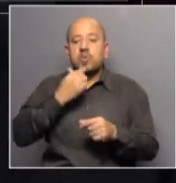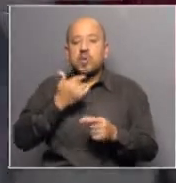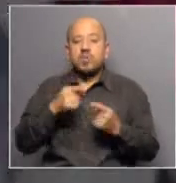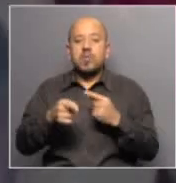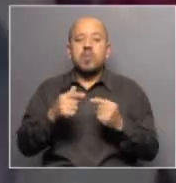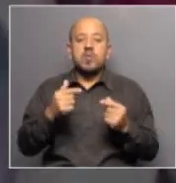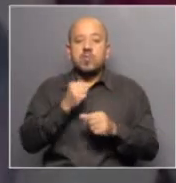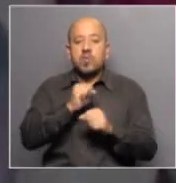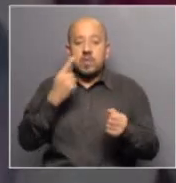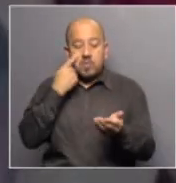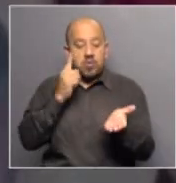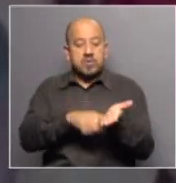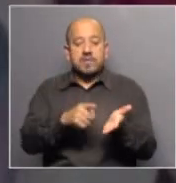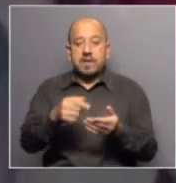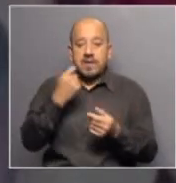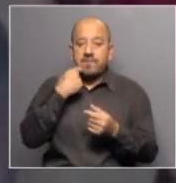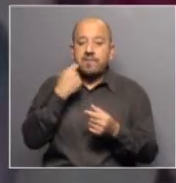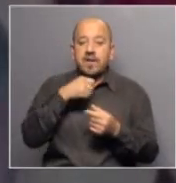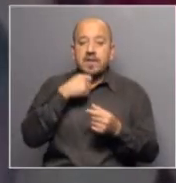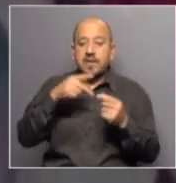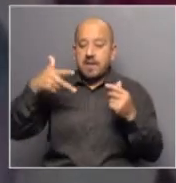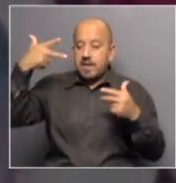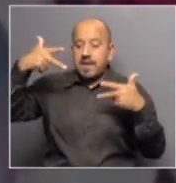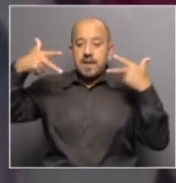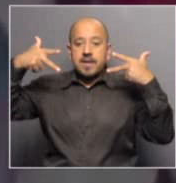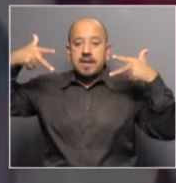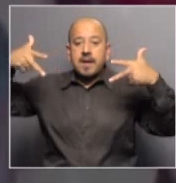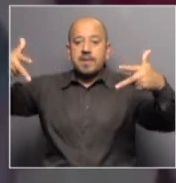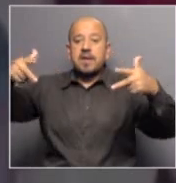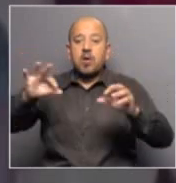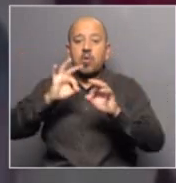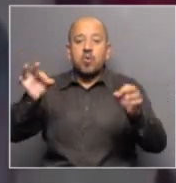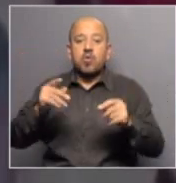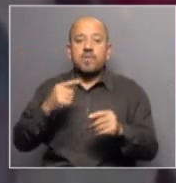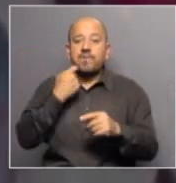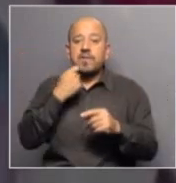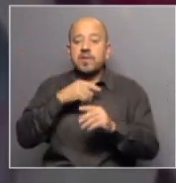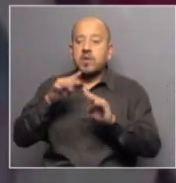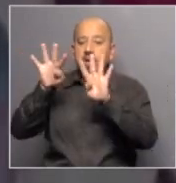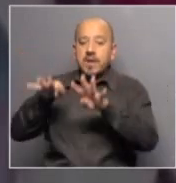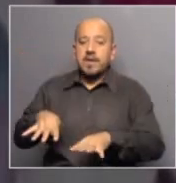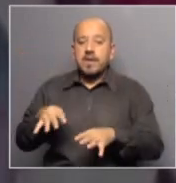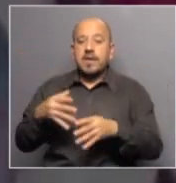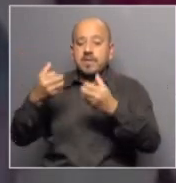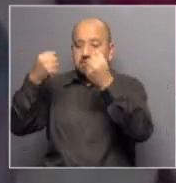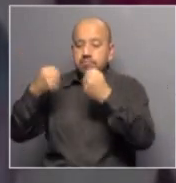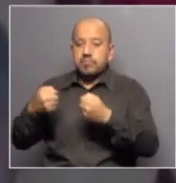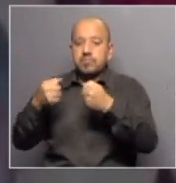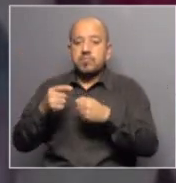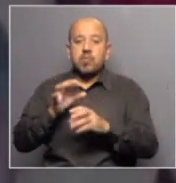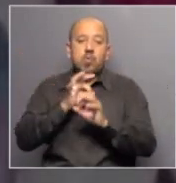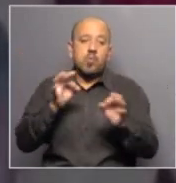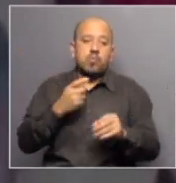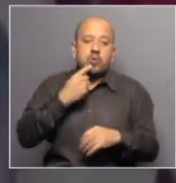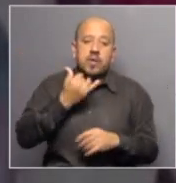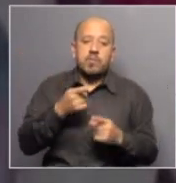te pueden observar que te faltan cámaras o que te falta alguna reja en algún espacio, y también te hacen observaciones generales de lo que ellos crean pertinentes,